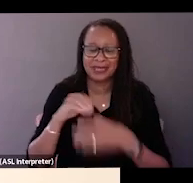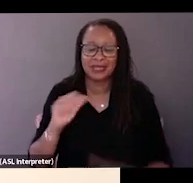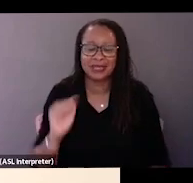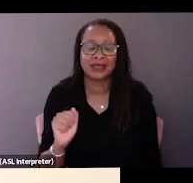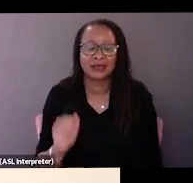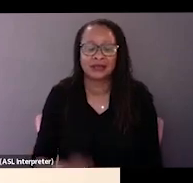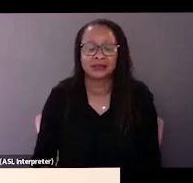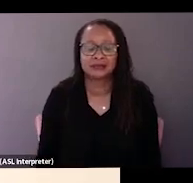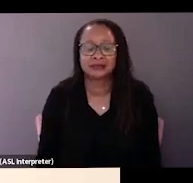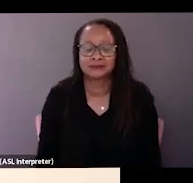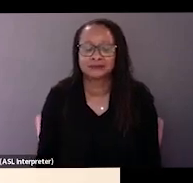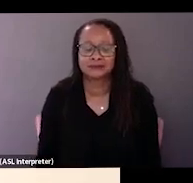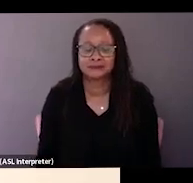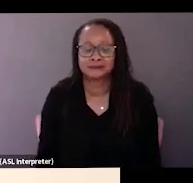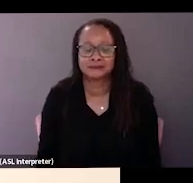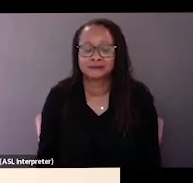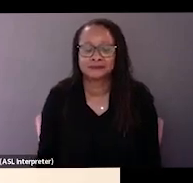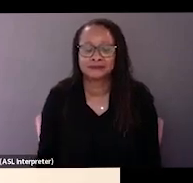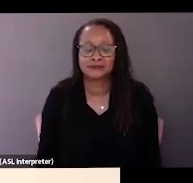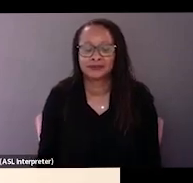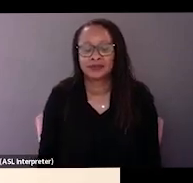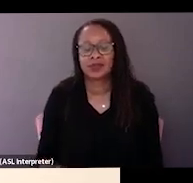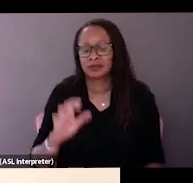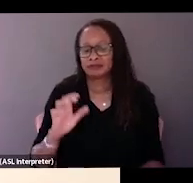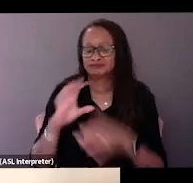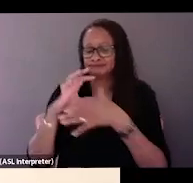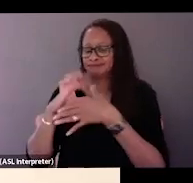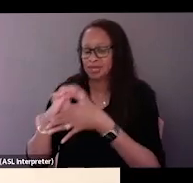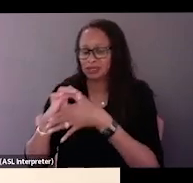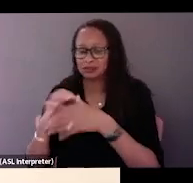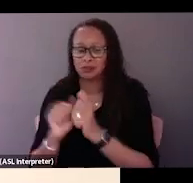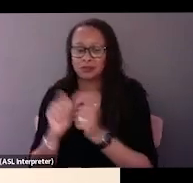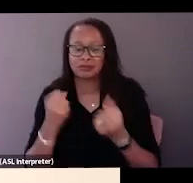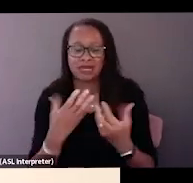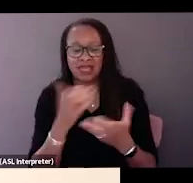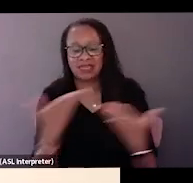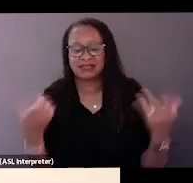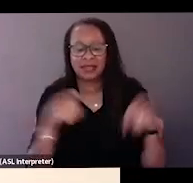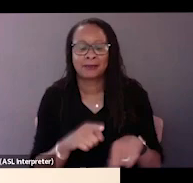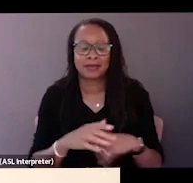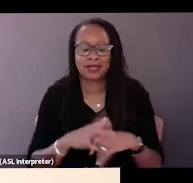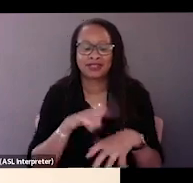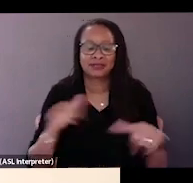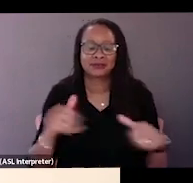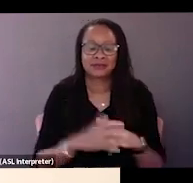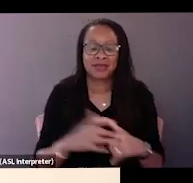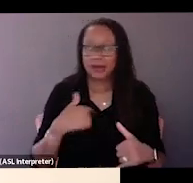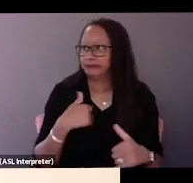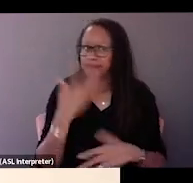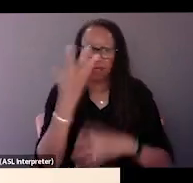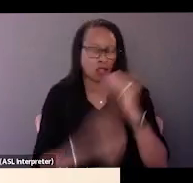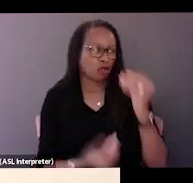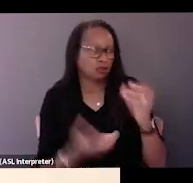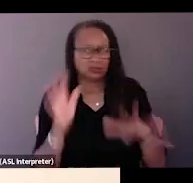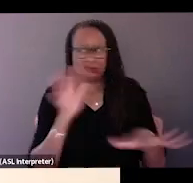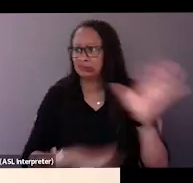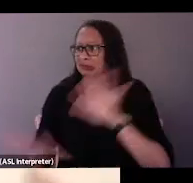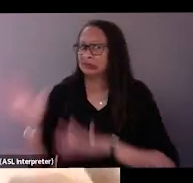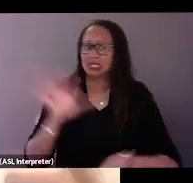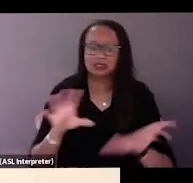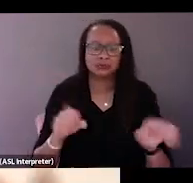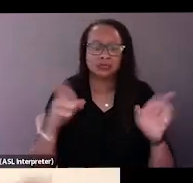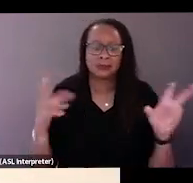muchas cosas ocurriendo a la vez, me pierdo, ¿no? Y y por más que yo trate de seguir el